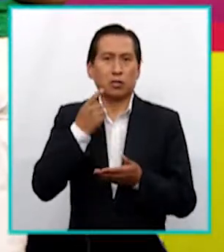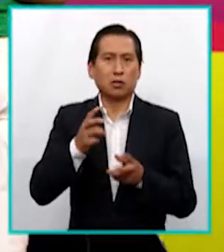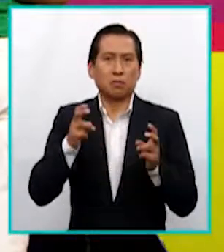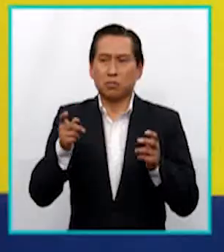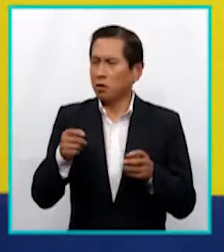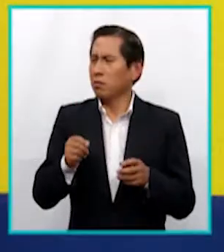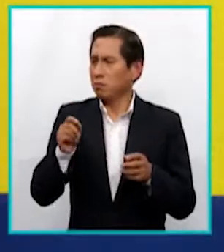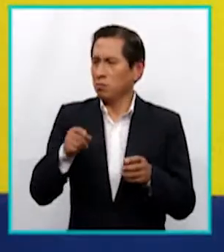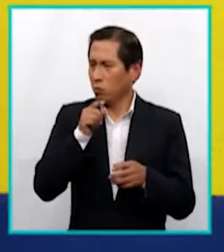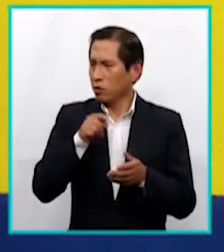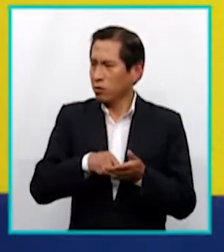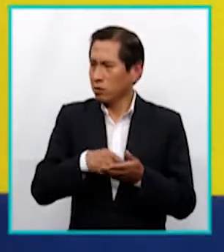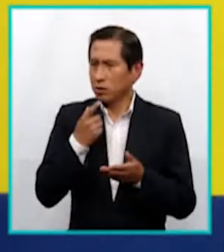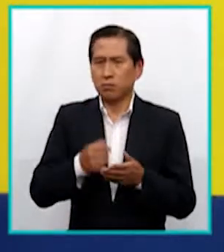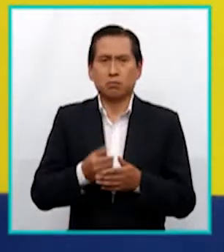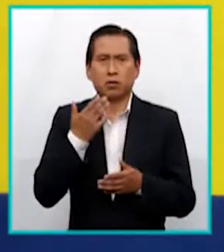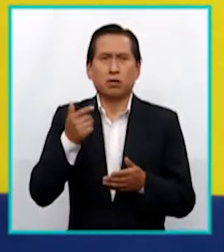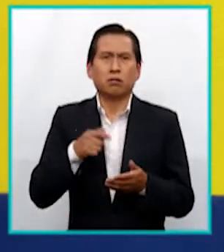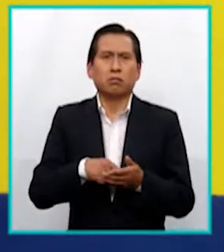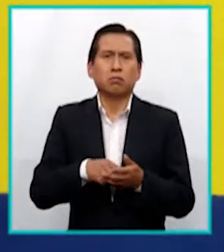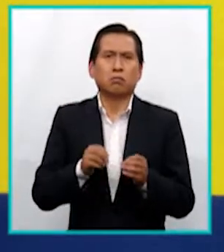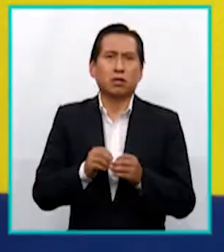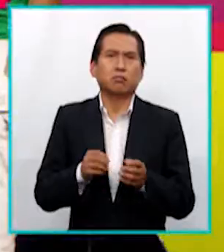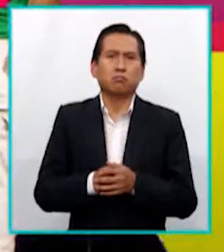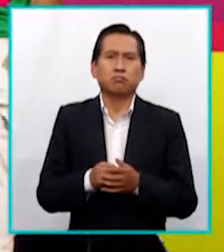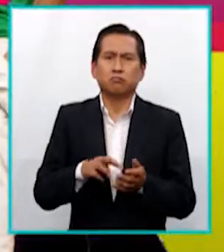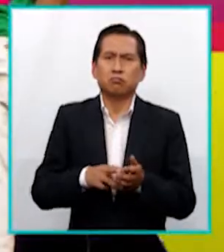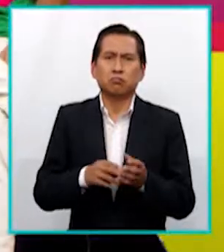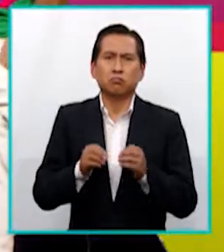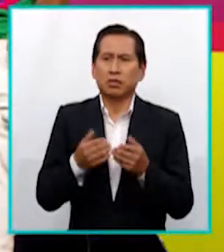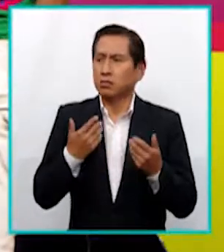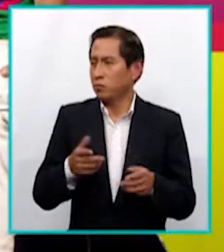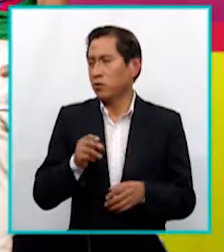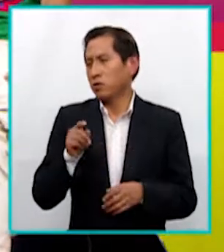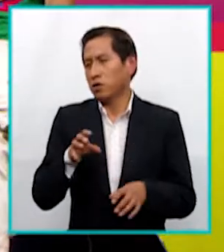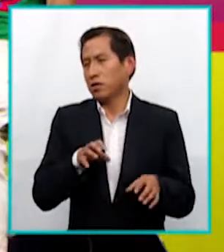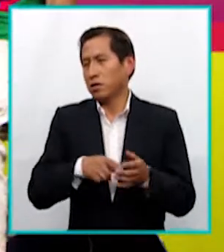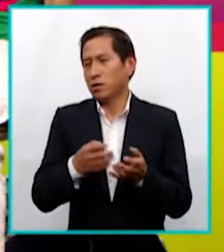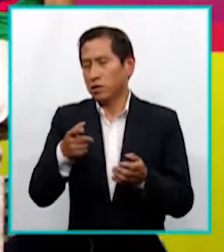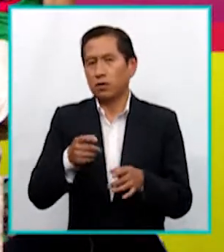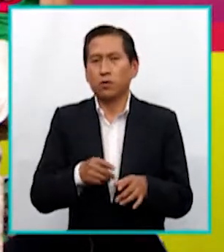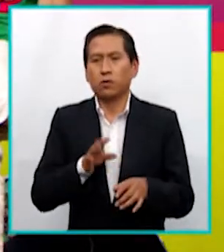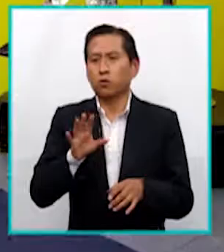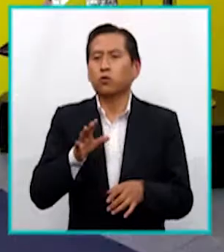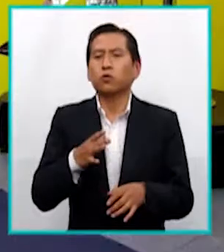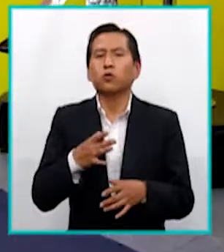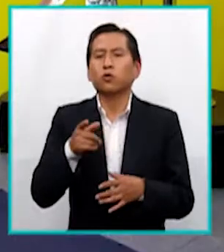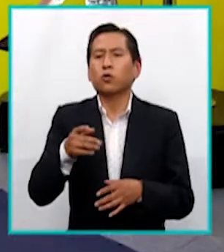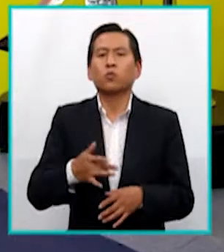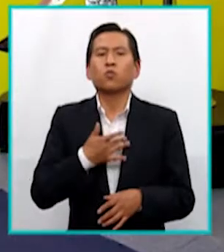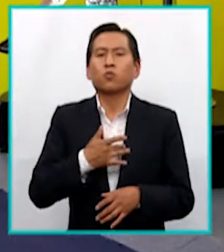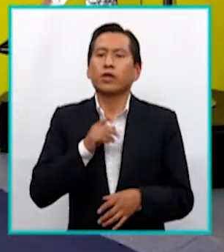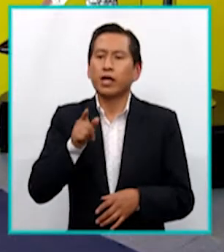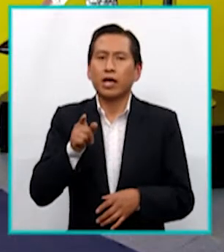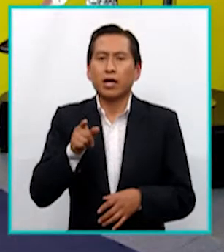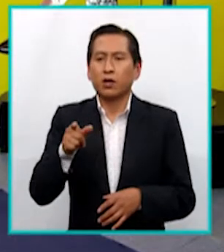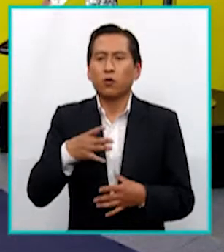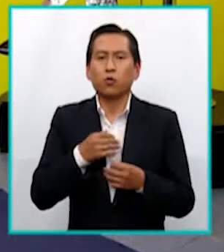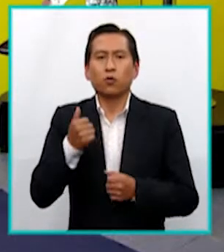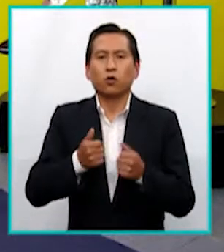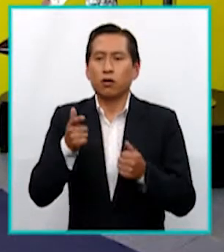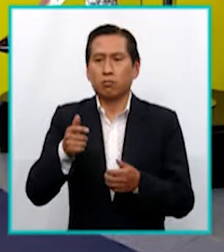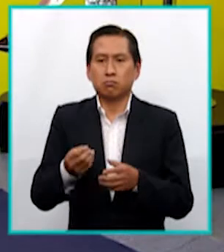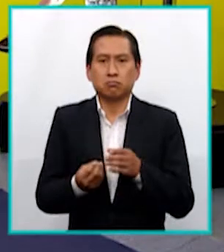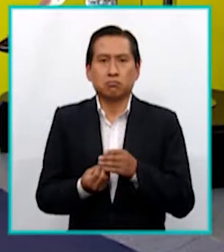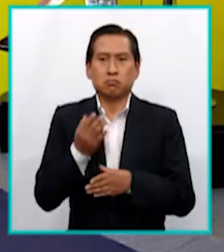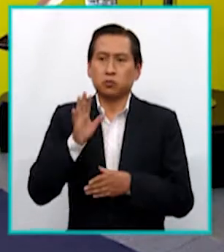los pollitos dicen... No, pero algo mejor de Paganini, algo de... No le voy a hacer eso, quiero que toque lo que le mueva a él y lo que le ha ayudado a